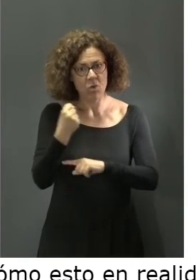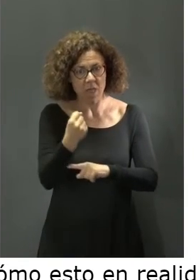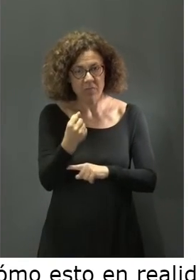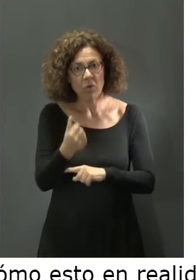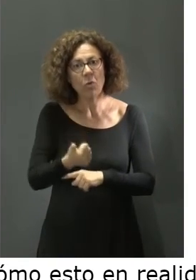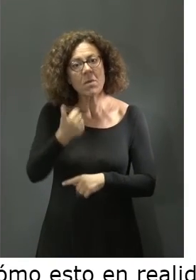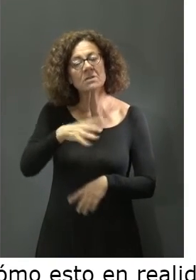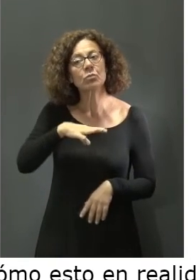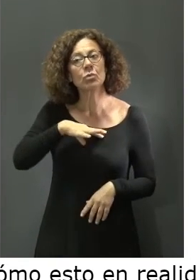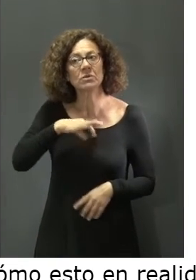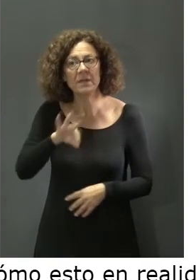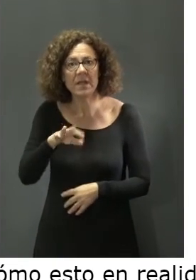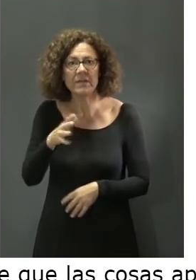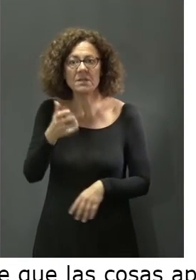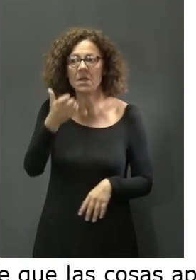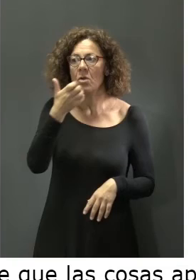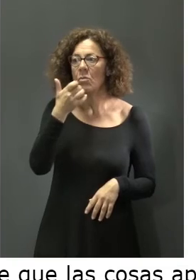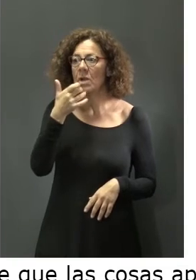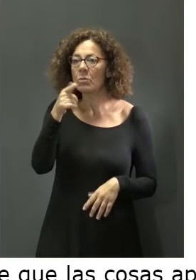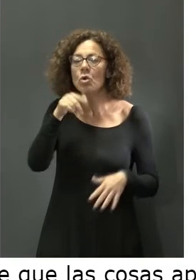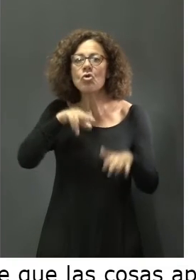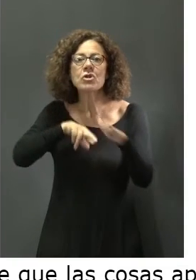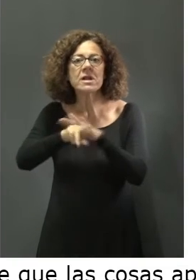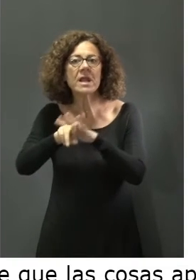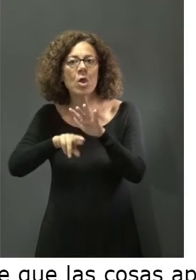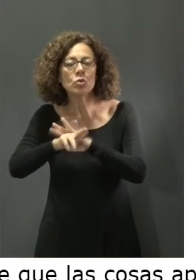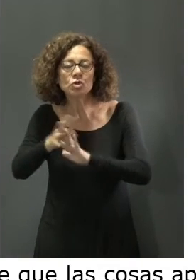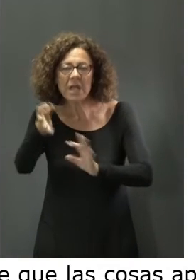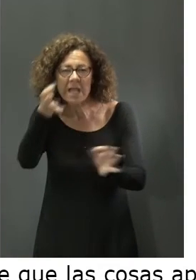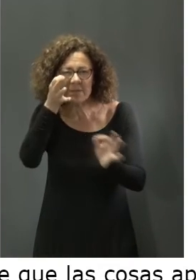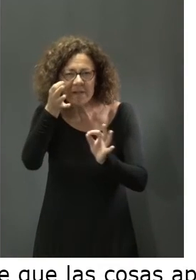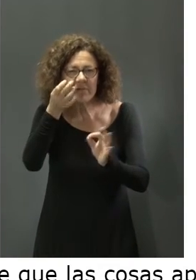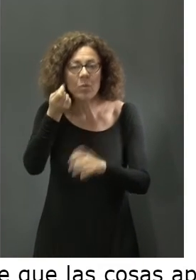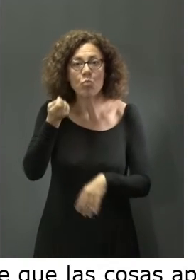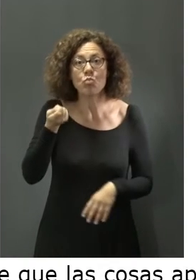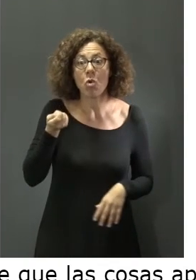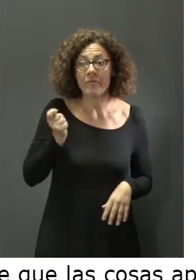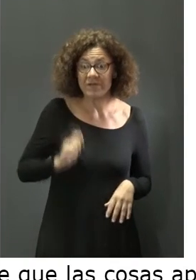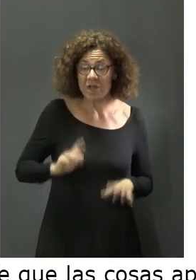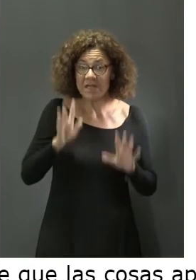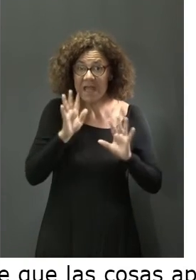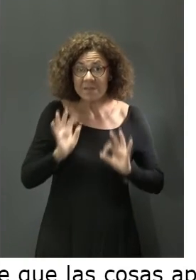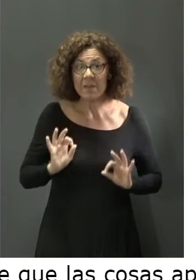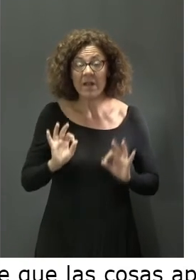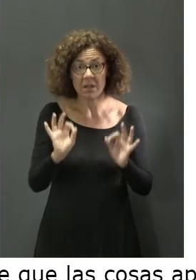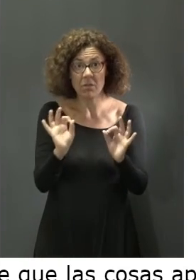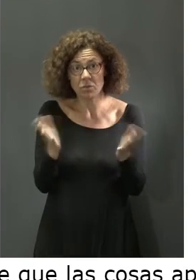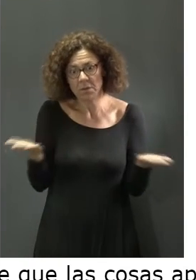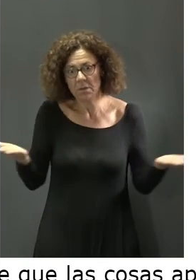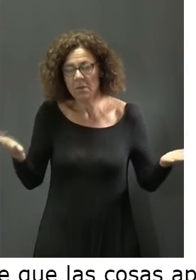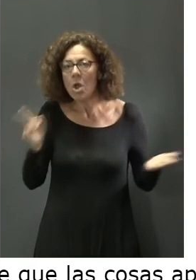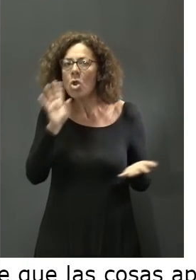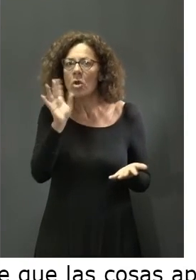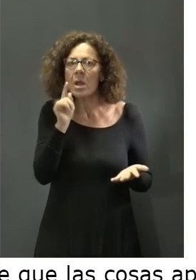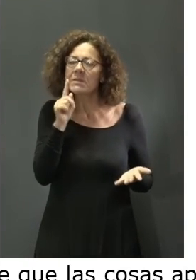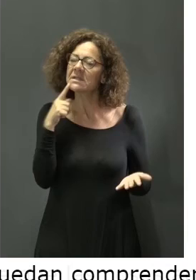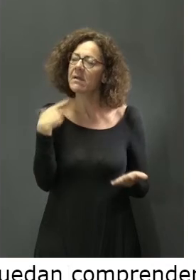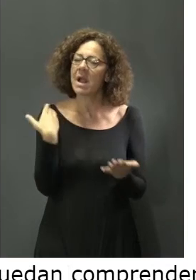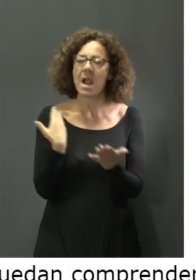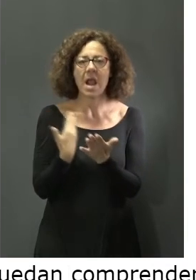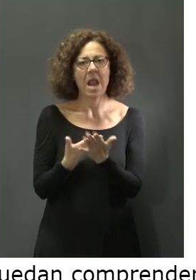mayores posibilidades, como pueden ser estos recursos específicos de profesionales especializados, pues lógicamente se va a